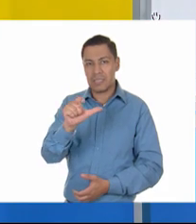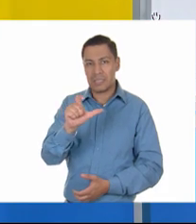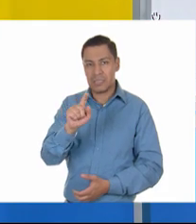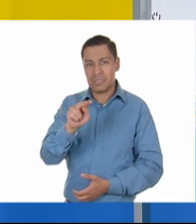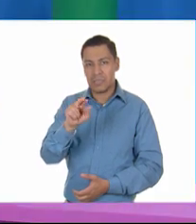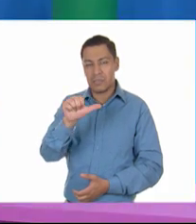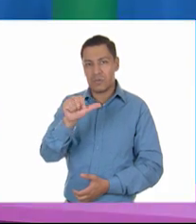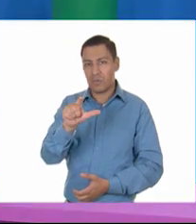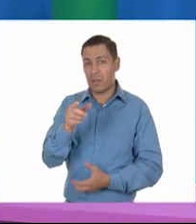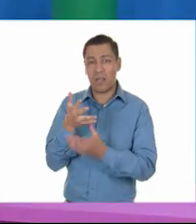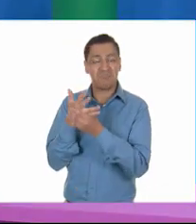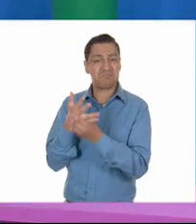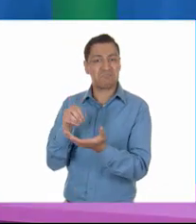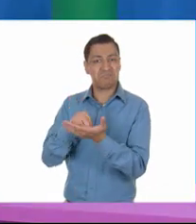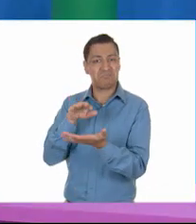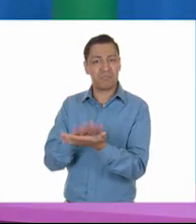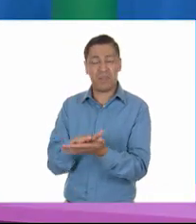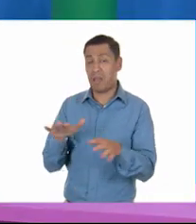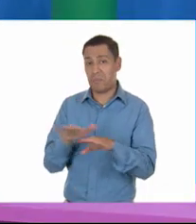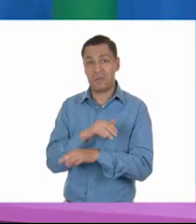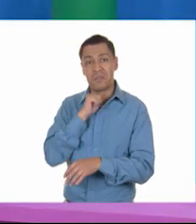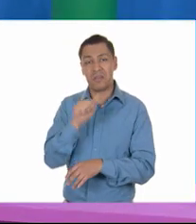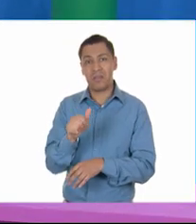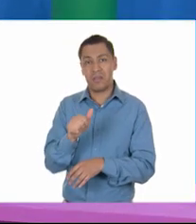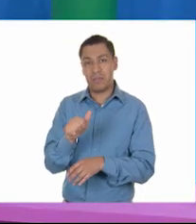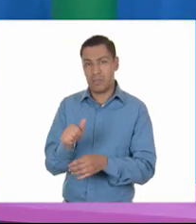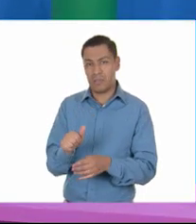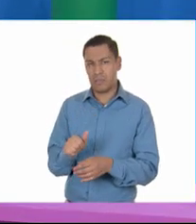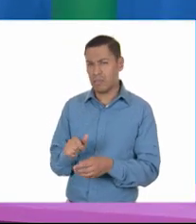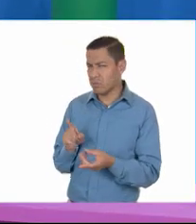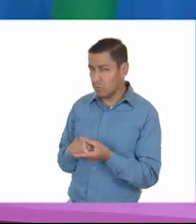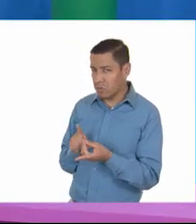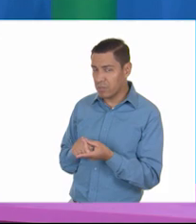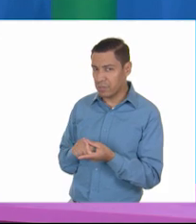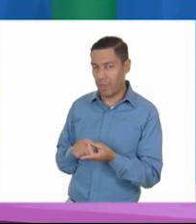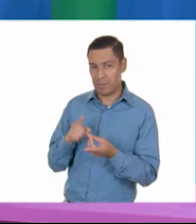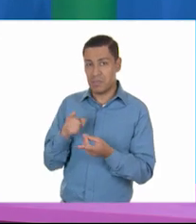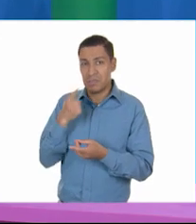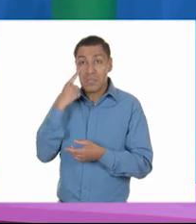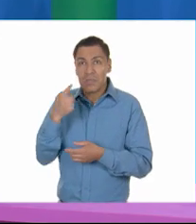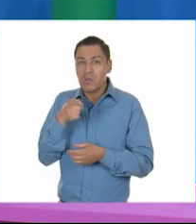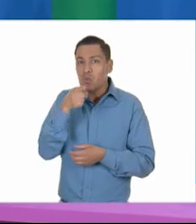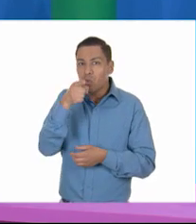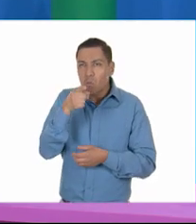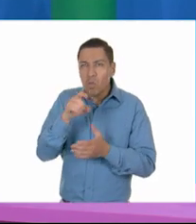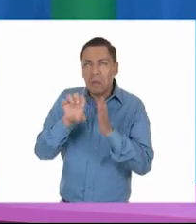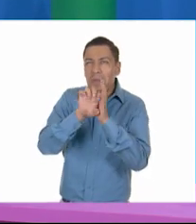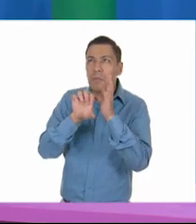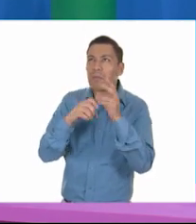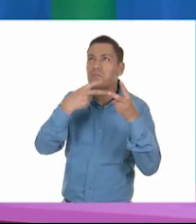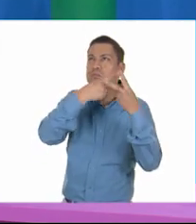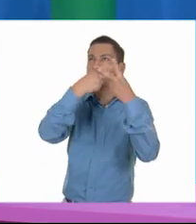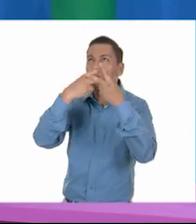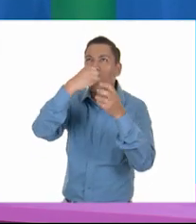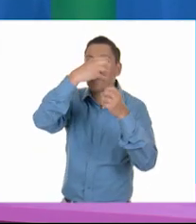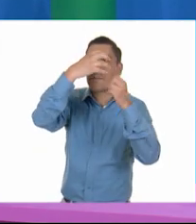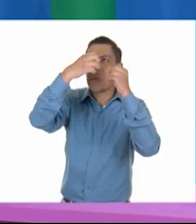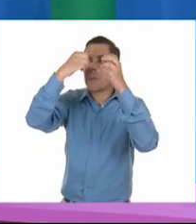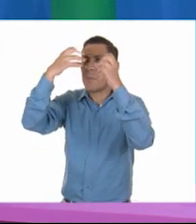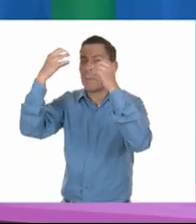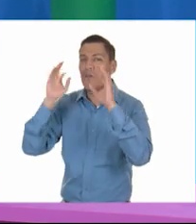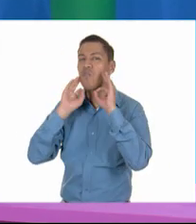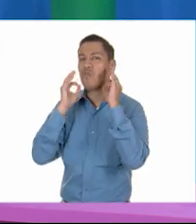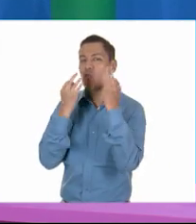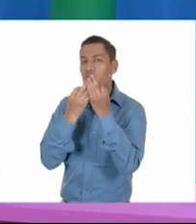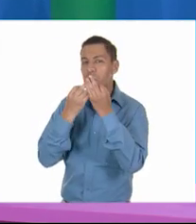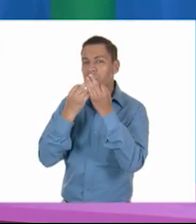Juan Carlos? En donde dice, si tú observas una esfera, te darás cuenta de que no comienza en ningún